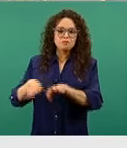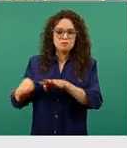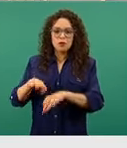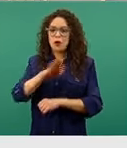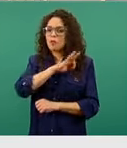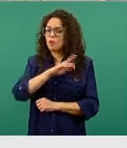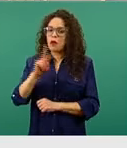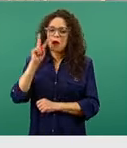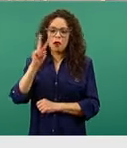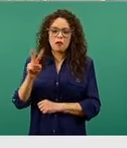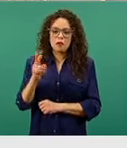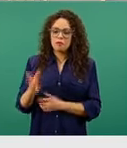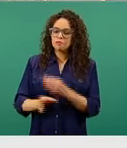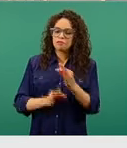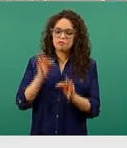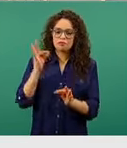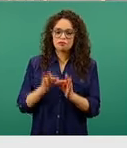imagen